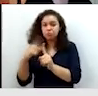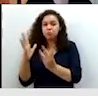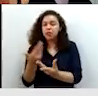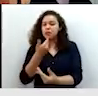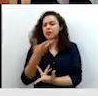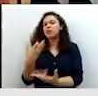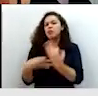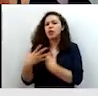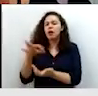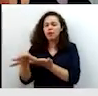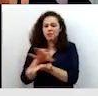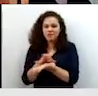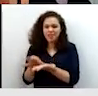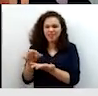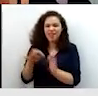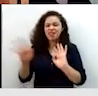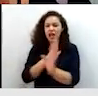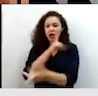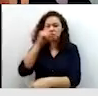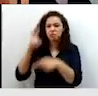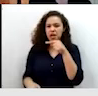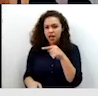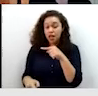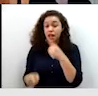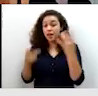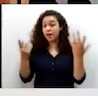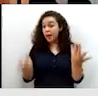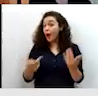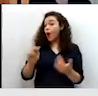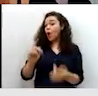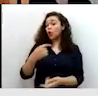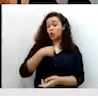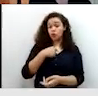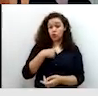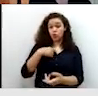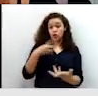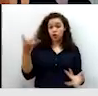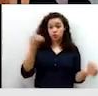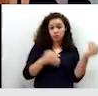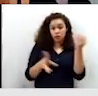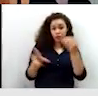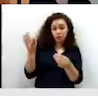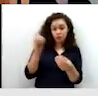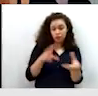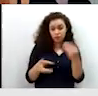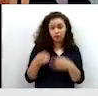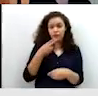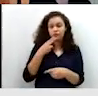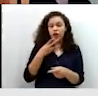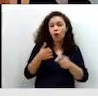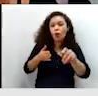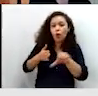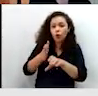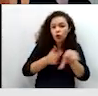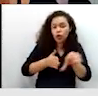este tipo de bacterias pues fueron erradicadas. Pero si nosotros estamos mezclando, estamos utilizando un cuchillo para